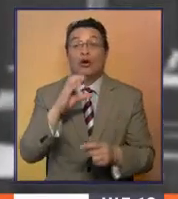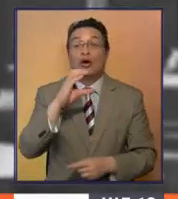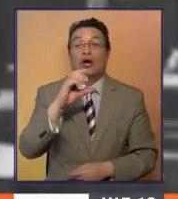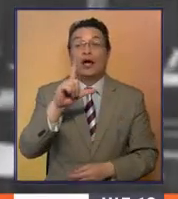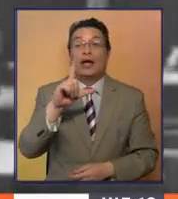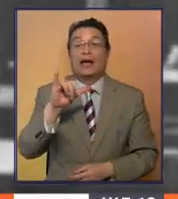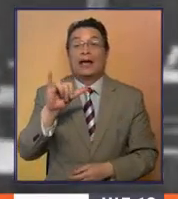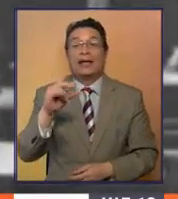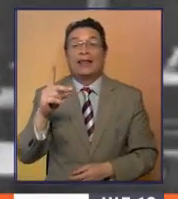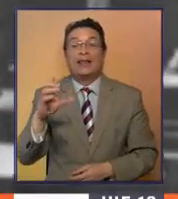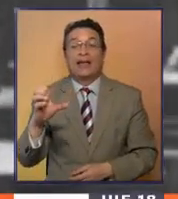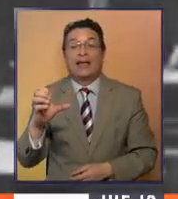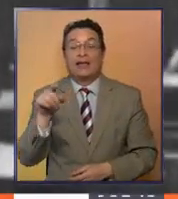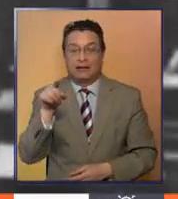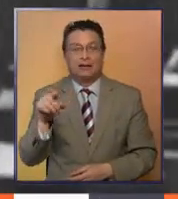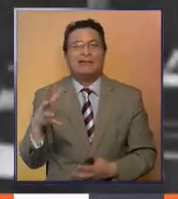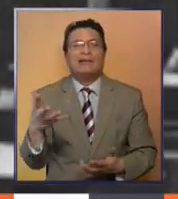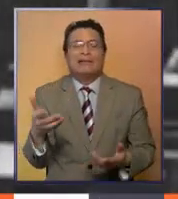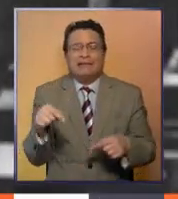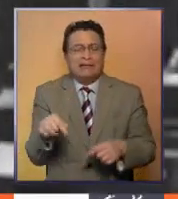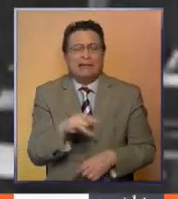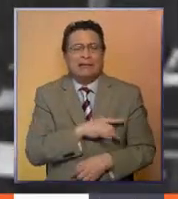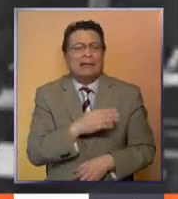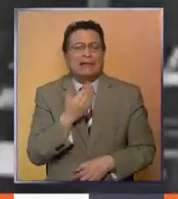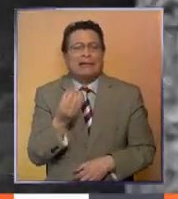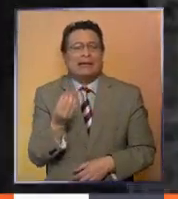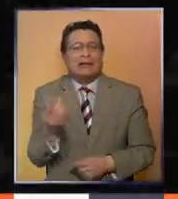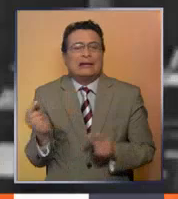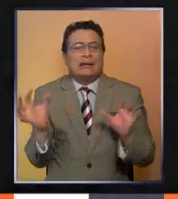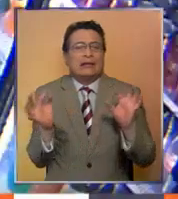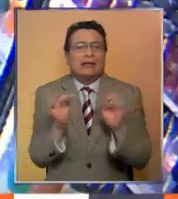qué tiene que ver eso con nuestro país